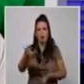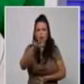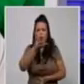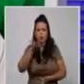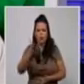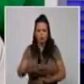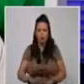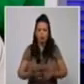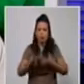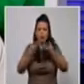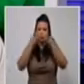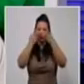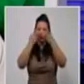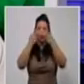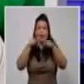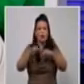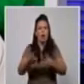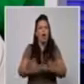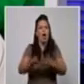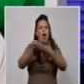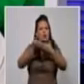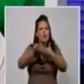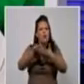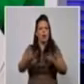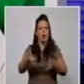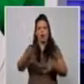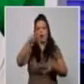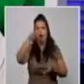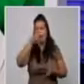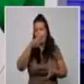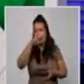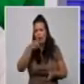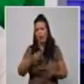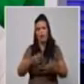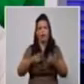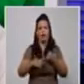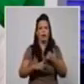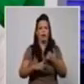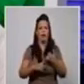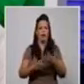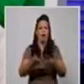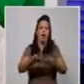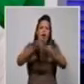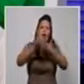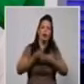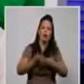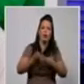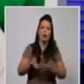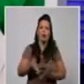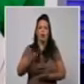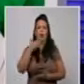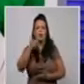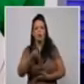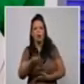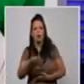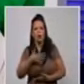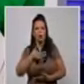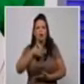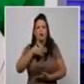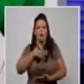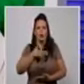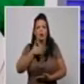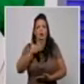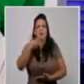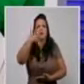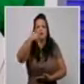mejoran la sintomatología de la persona, la sintomatología desde el punto de vista del cuadro respiratorio,